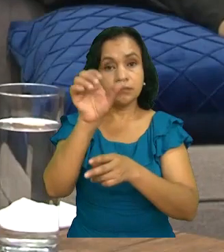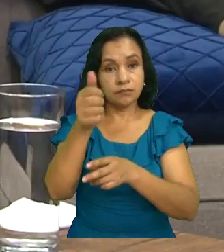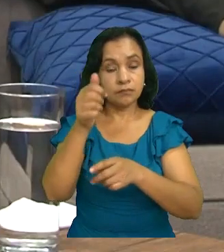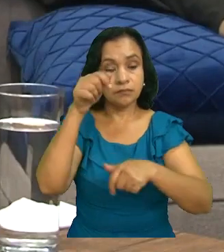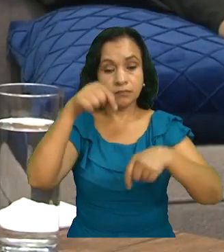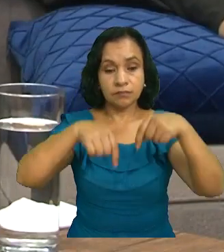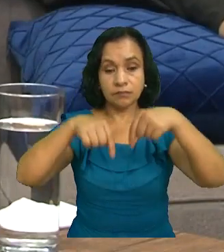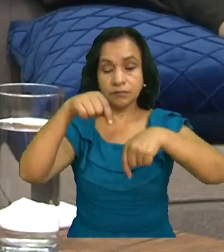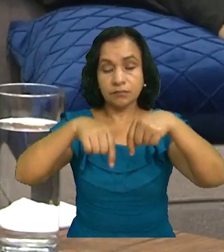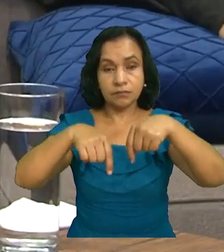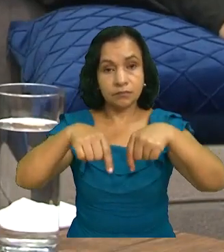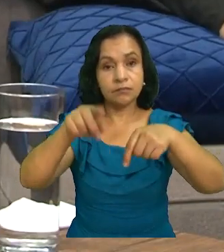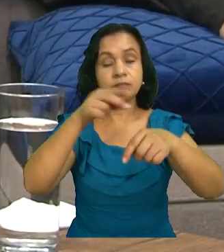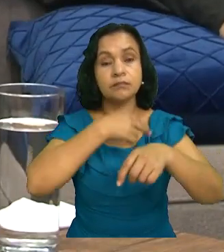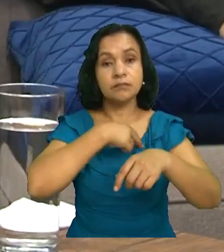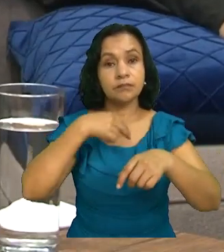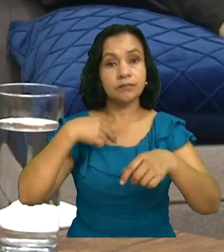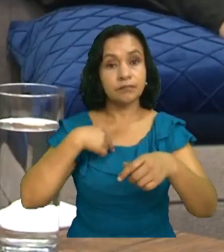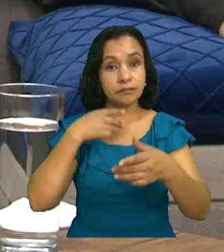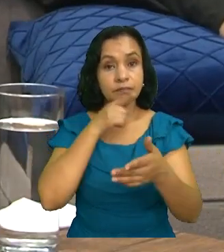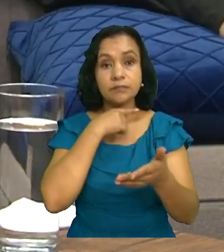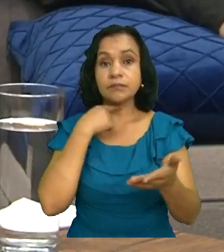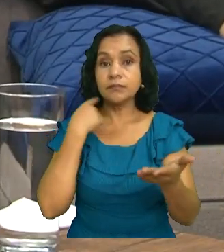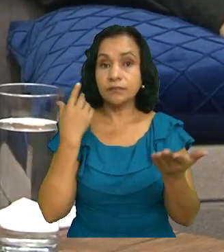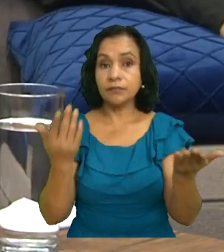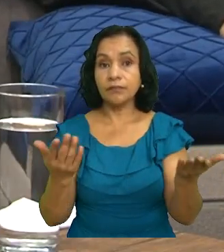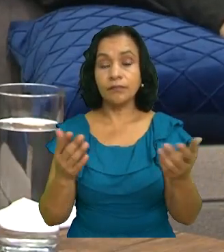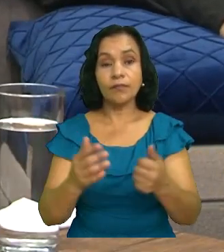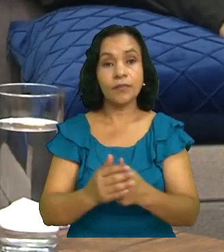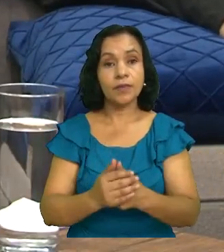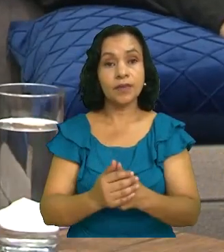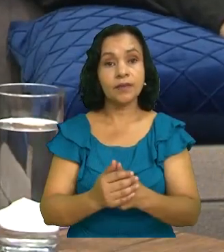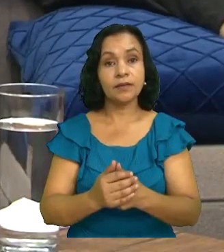de concreto hidráulico. Okay. ¿Verdad? Y ahí